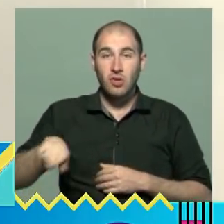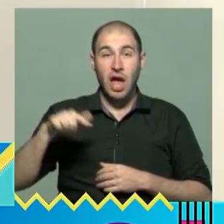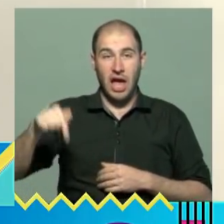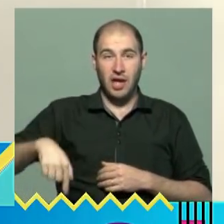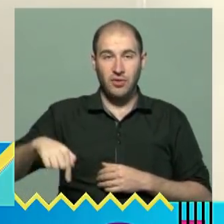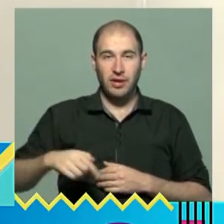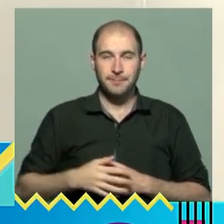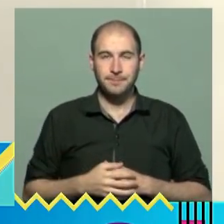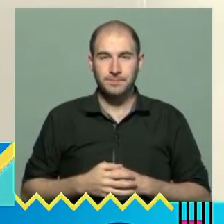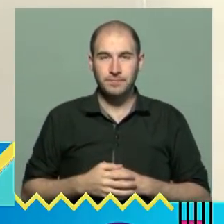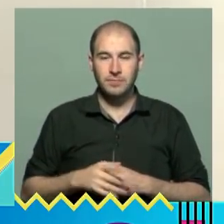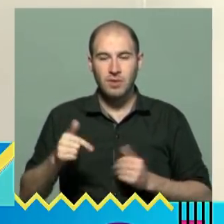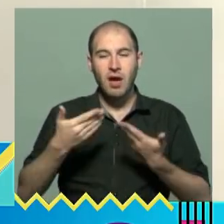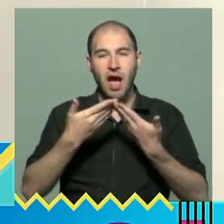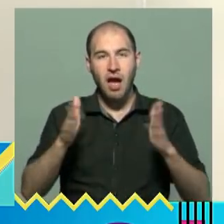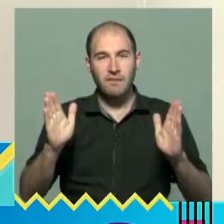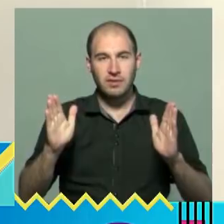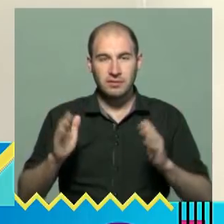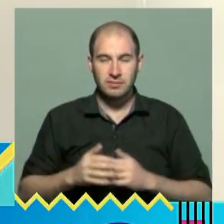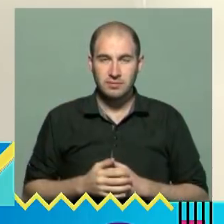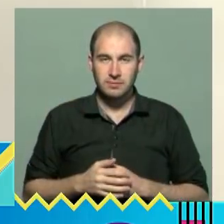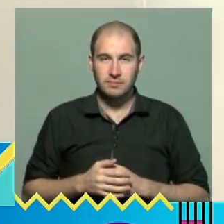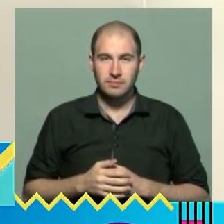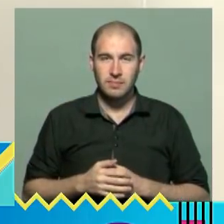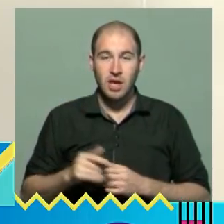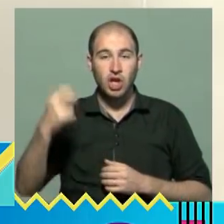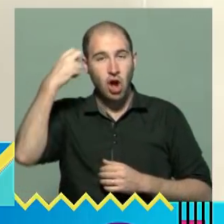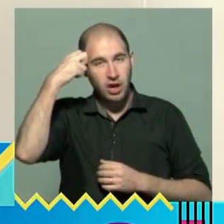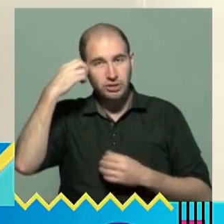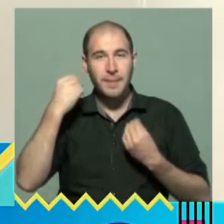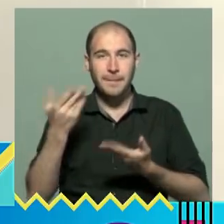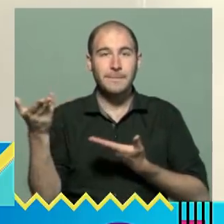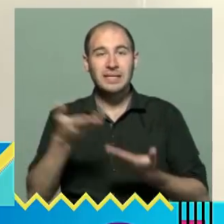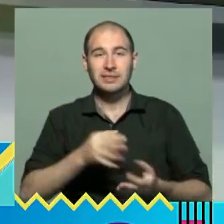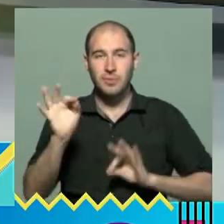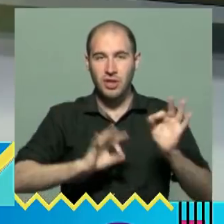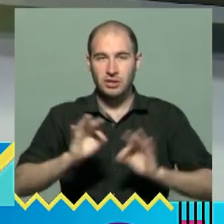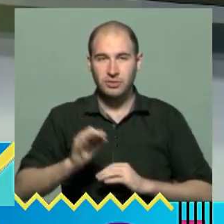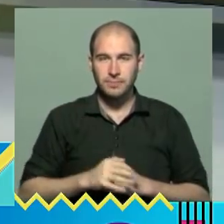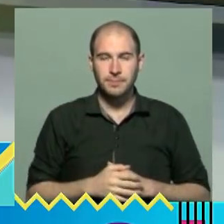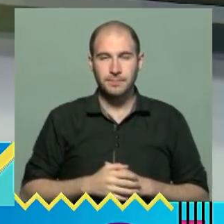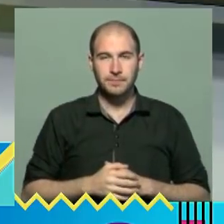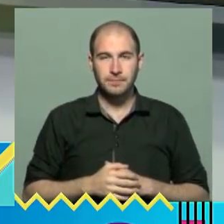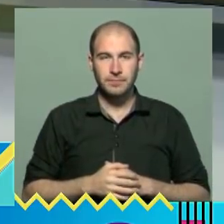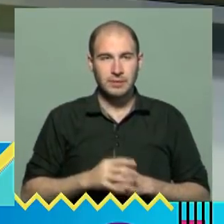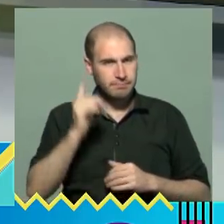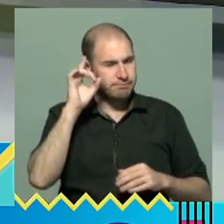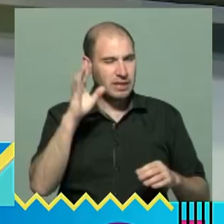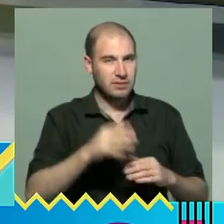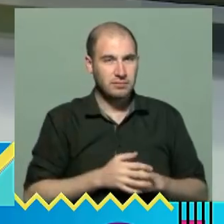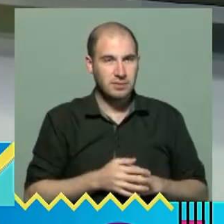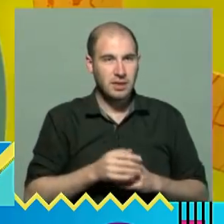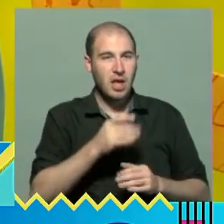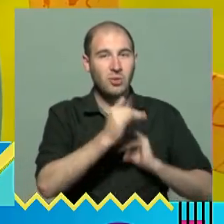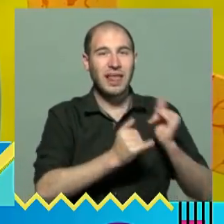hoy se abran las puertas en el Congreso para poder presentar el proyecto. Bien, sí. Perdón, que